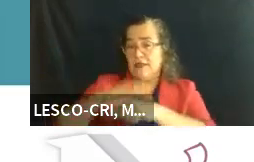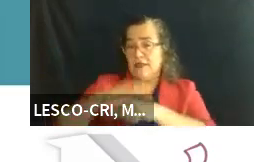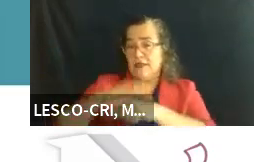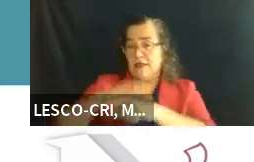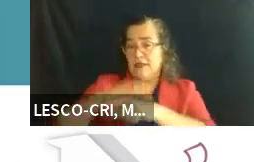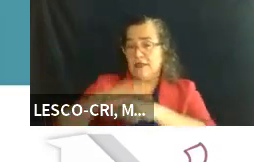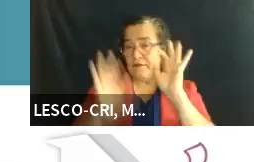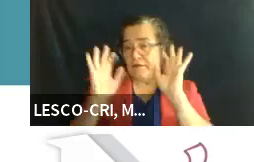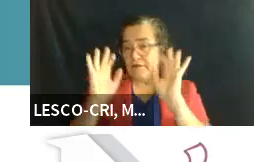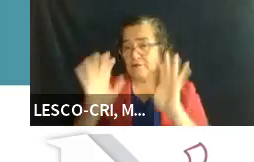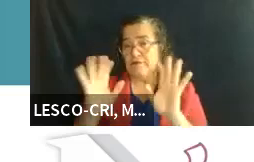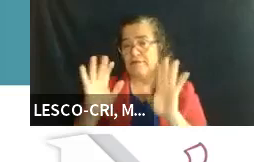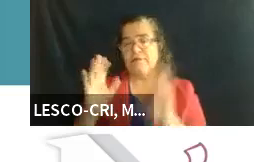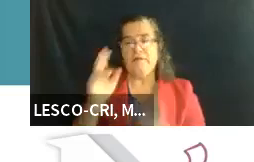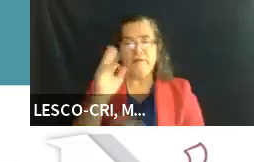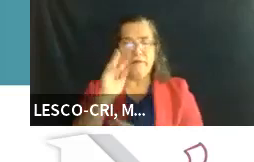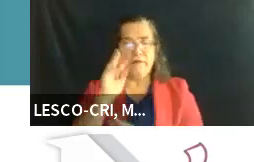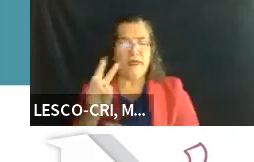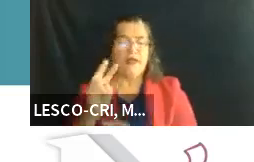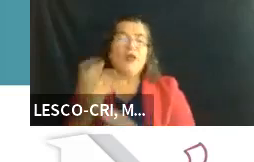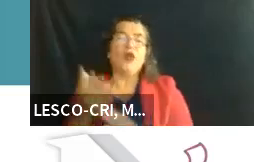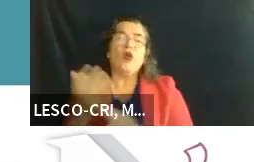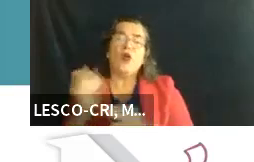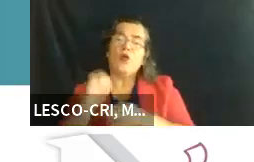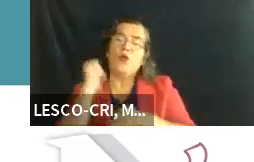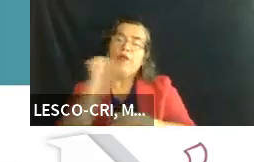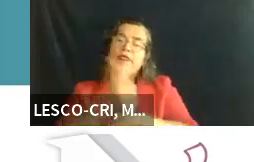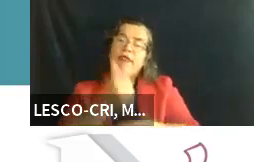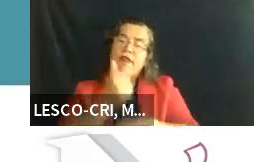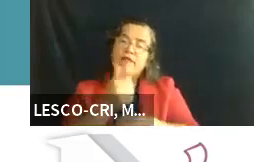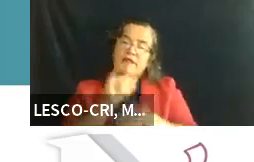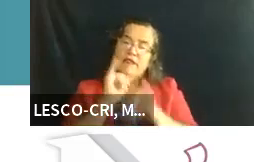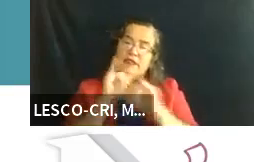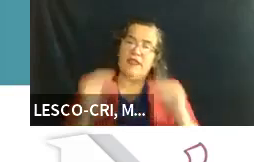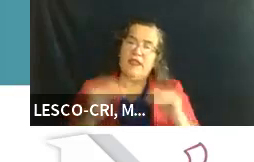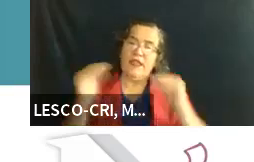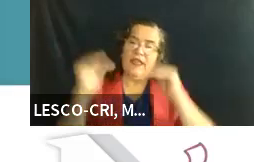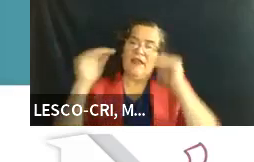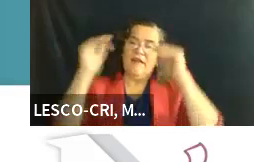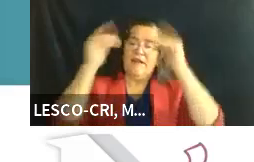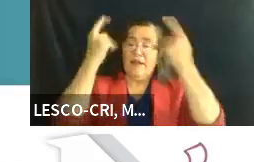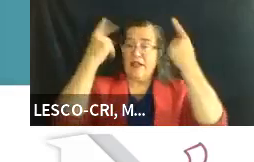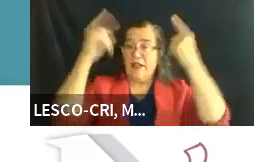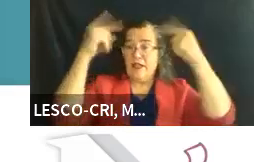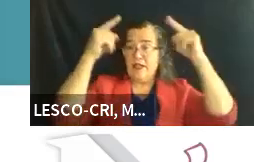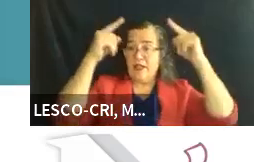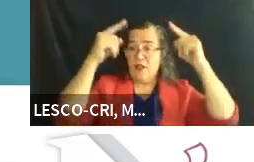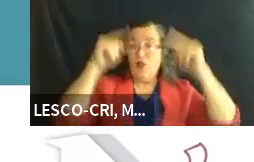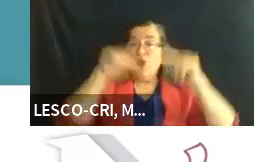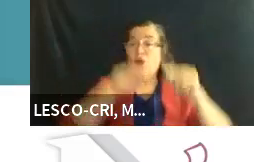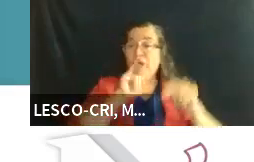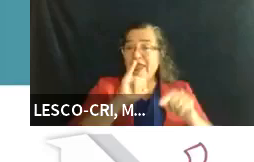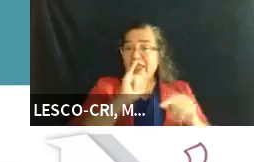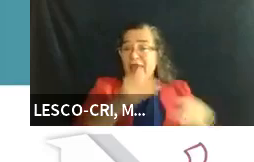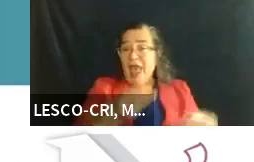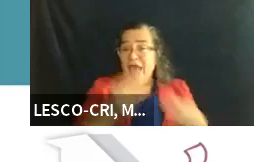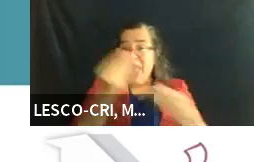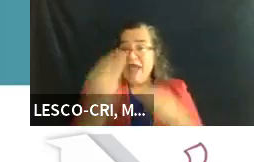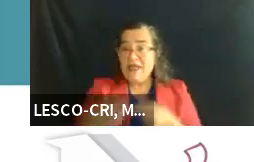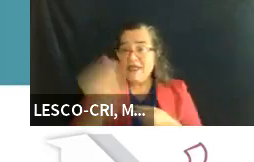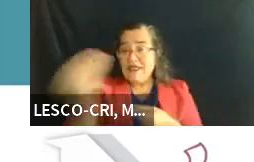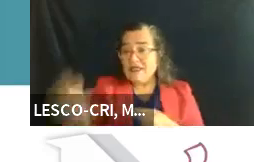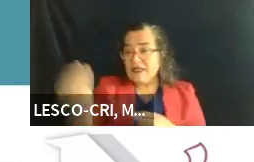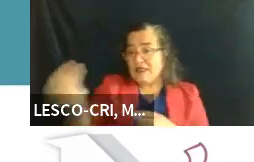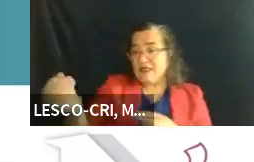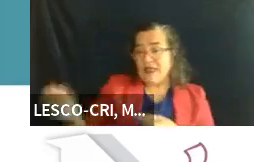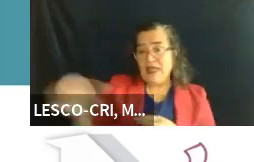ahora van a ver, de poder definir los niveles de logro y asignar a cada espacio